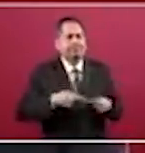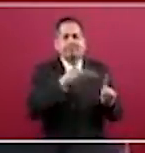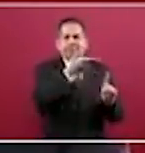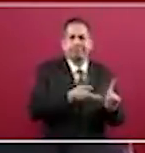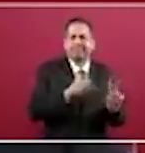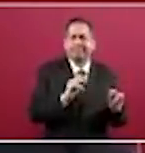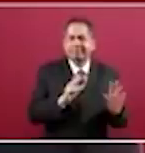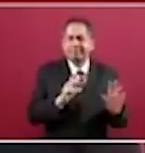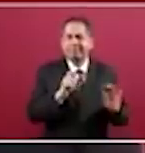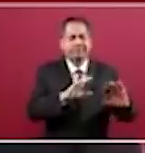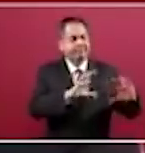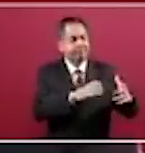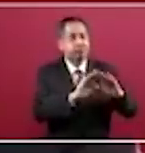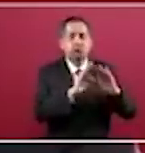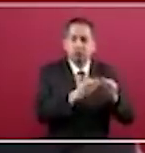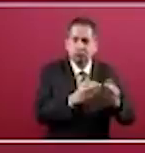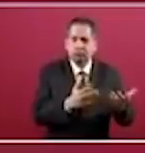que